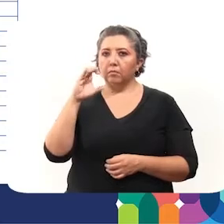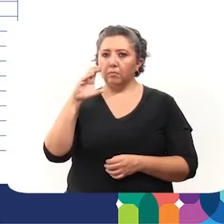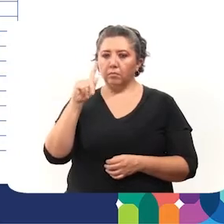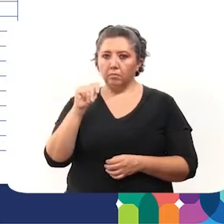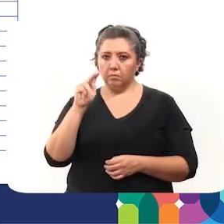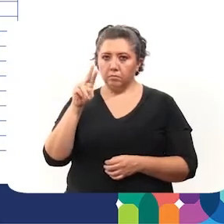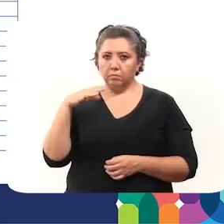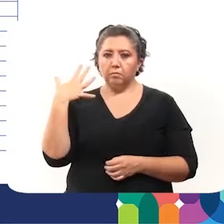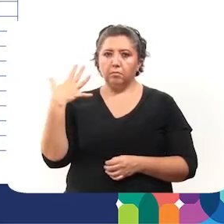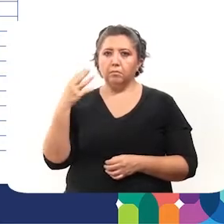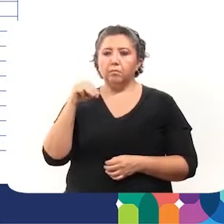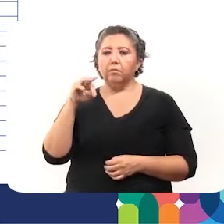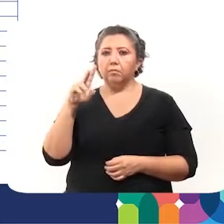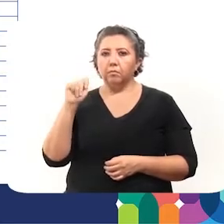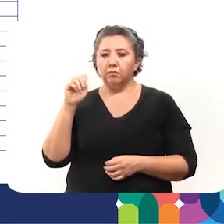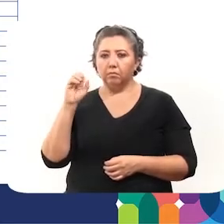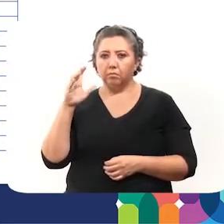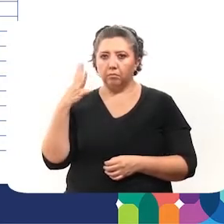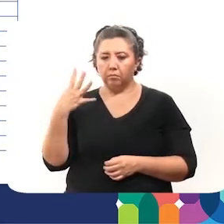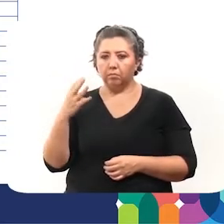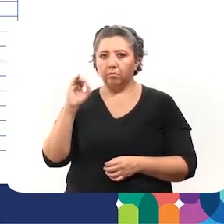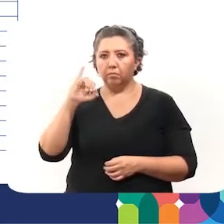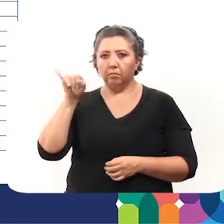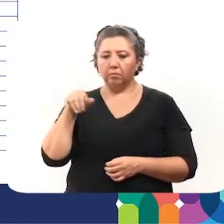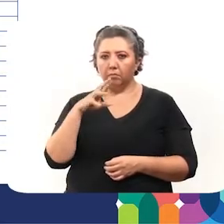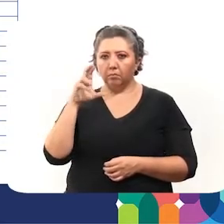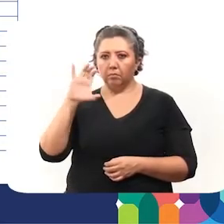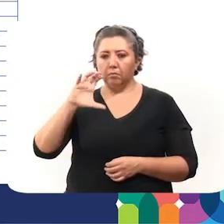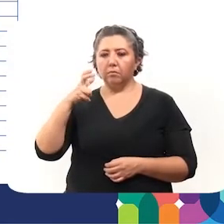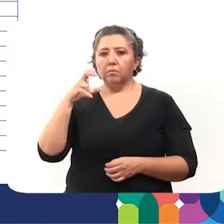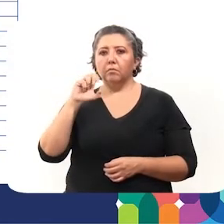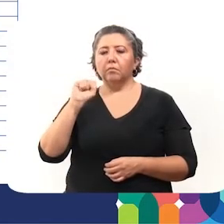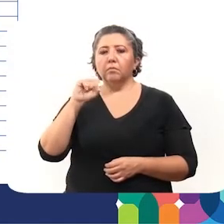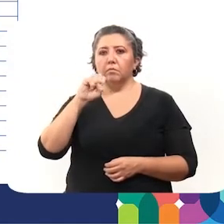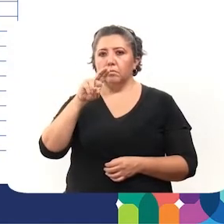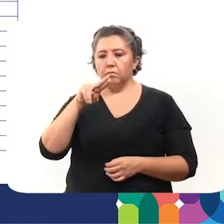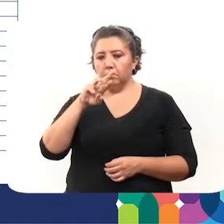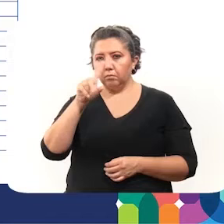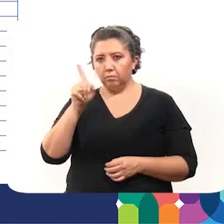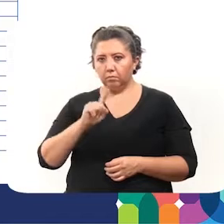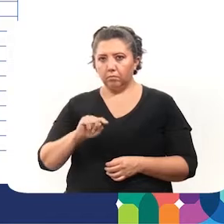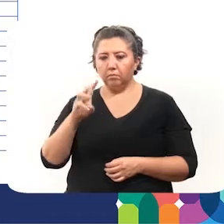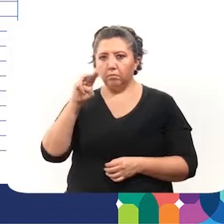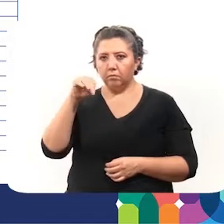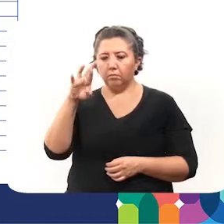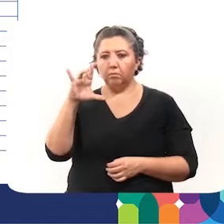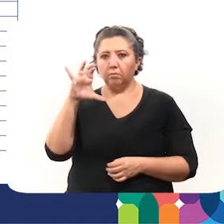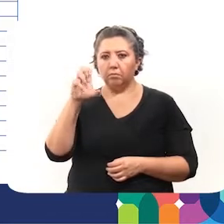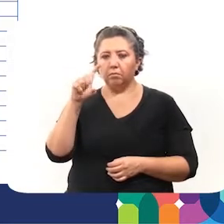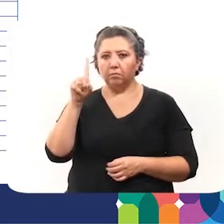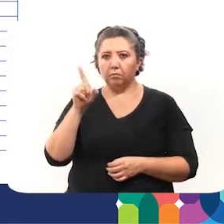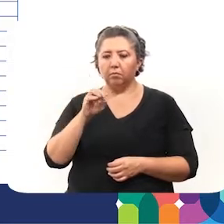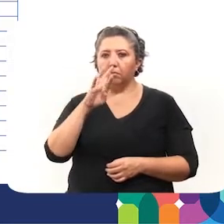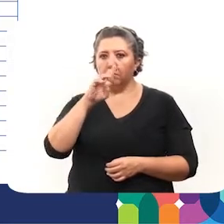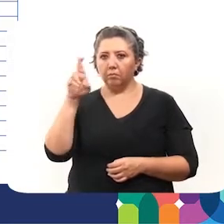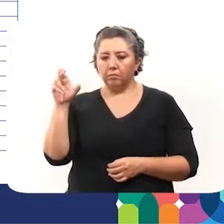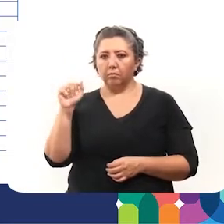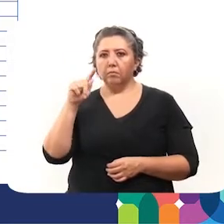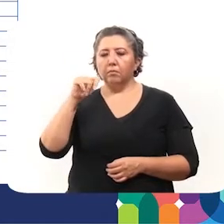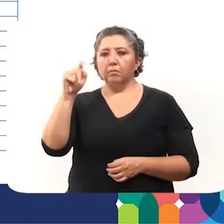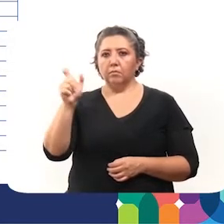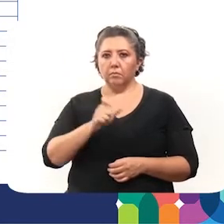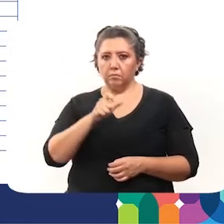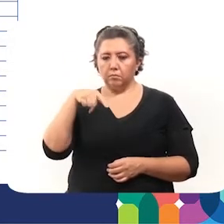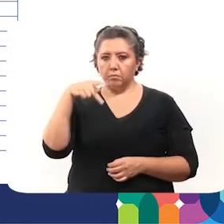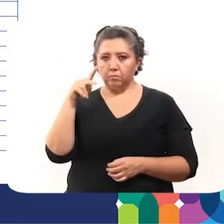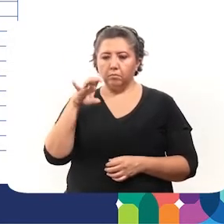Pacaptún 5, Morelos Oriente 4, Bojorques, Brisas, Chichis Suárez, Chuminópolis, Mercedes Barrera, San Antonio Cagua, Tixcacalo